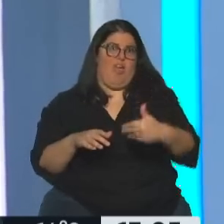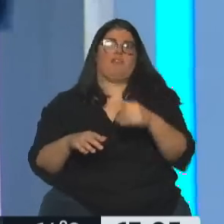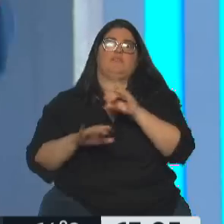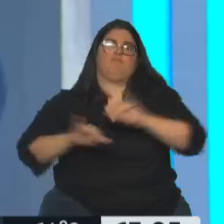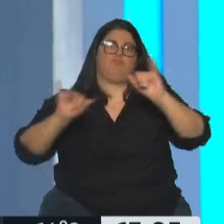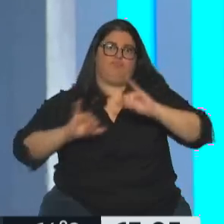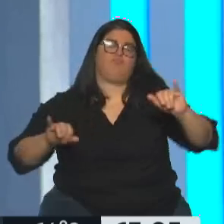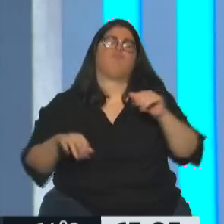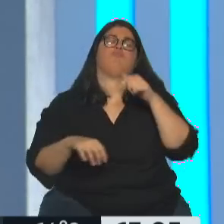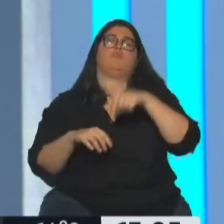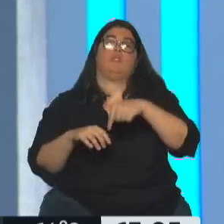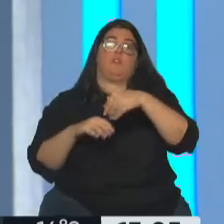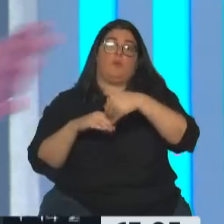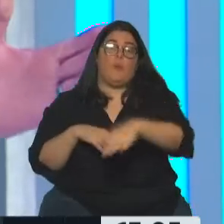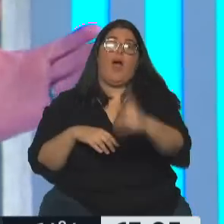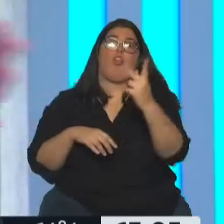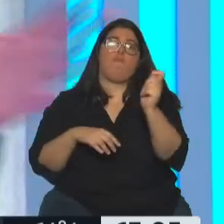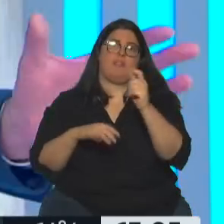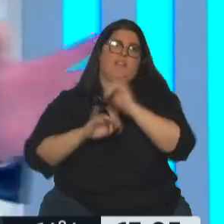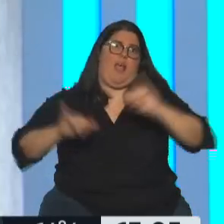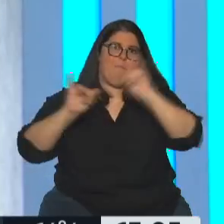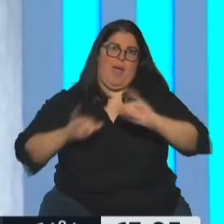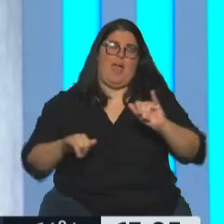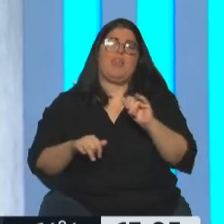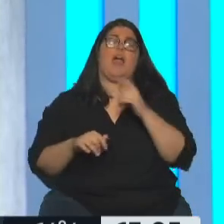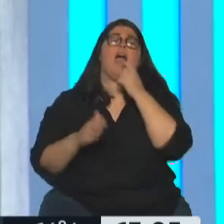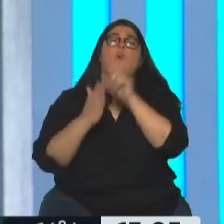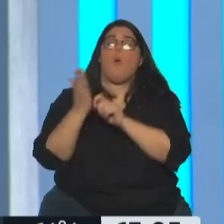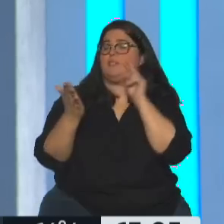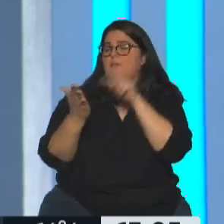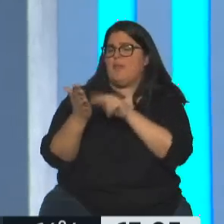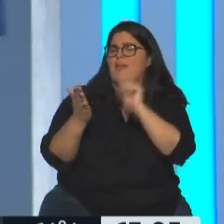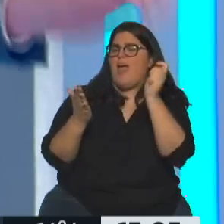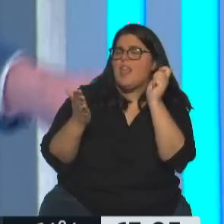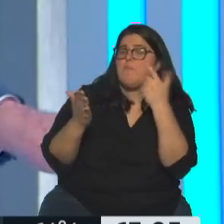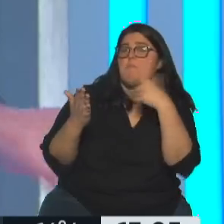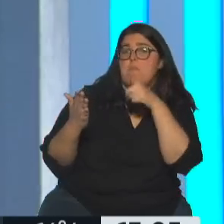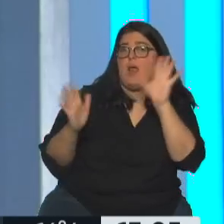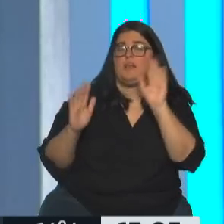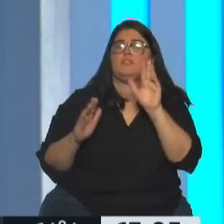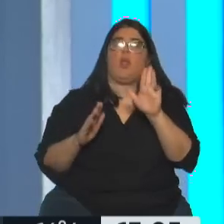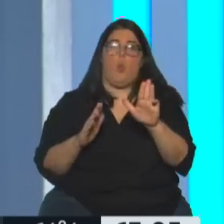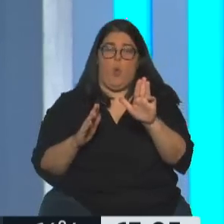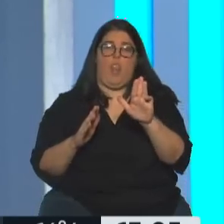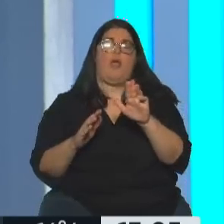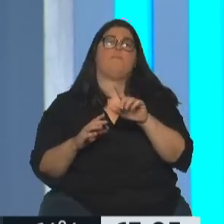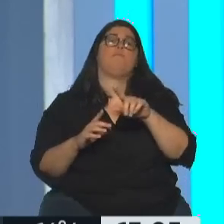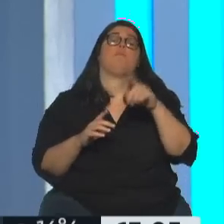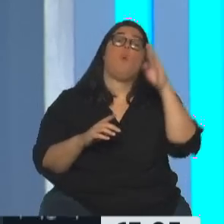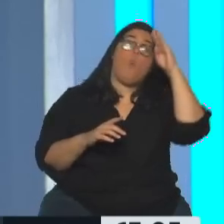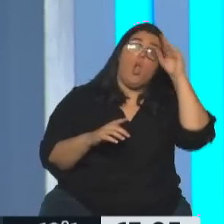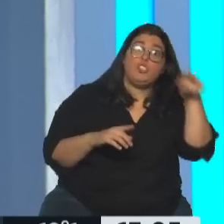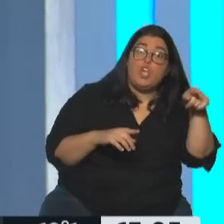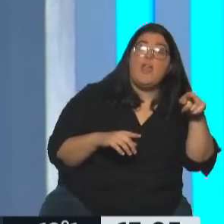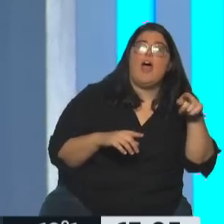y de acá a los próximos 2 meses. Las encuestas lo están dando ganador a Inácio Lula da Silva. Mientras tanto, el presidente de Brasil,